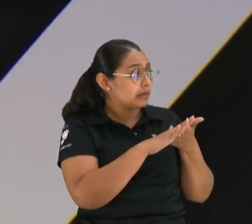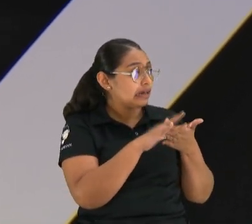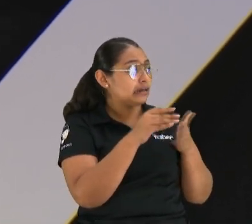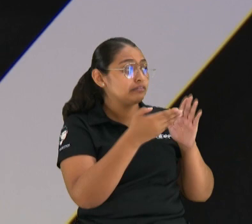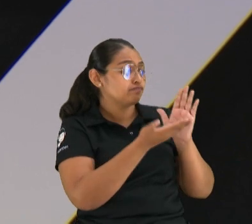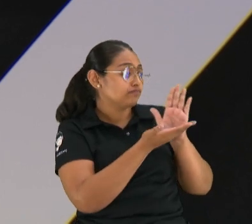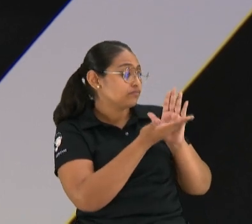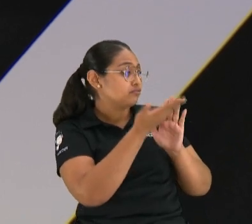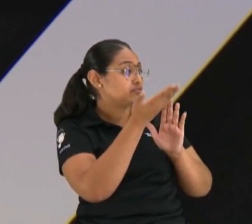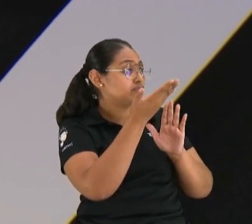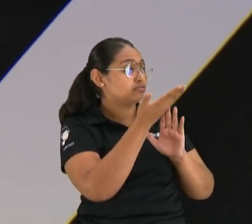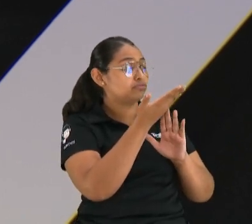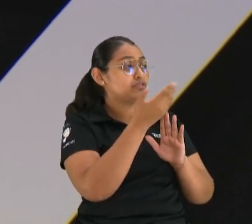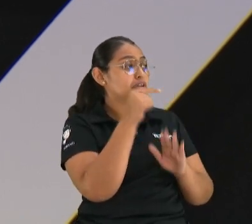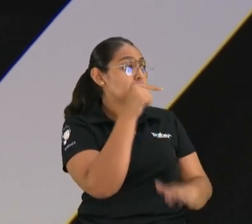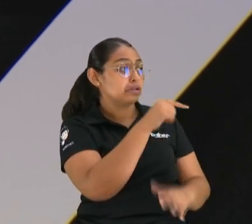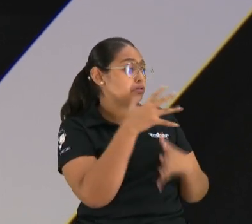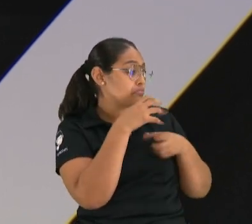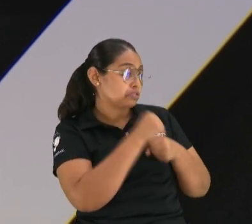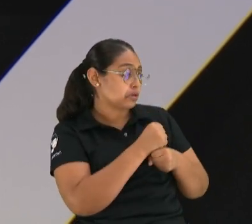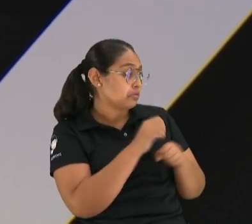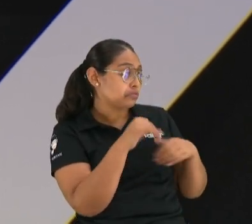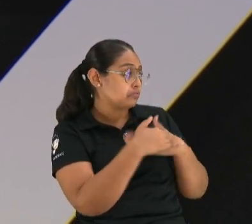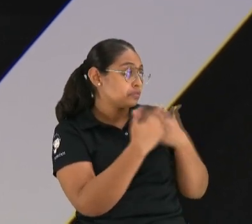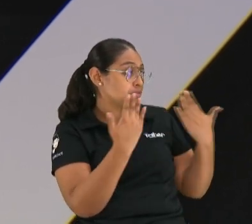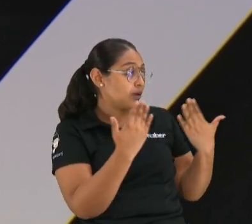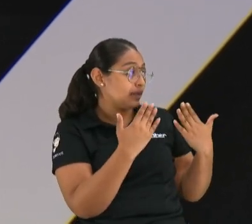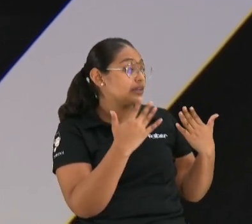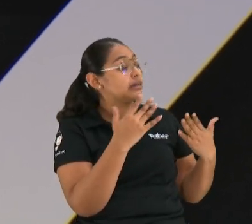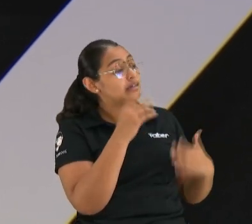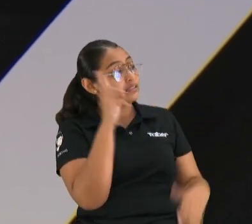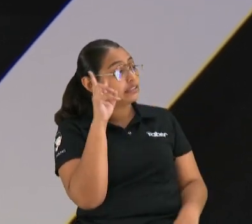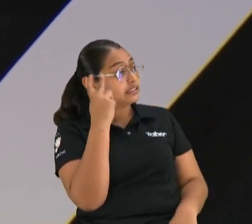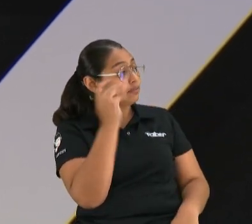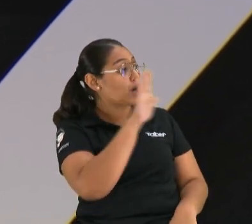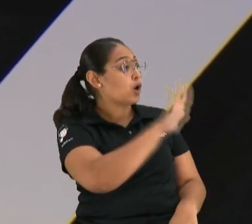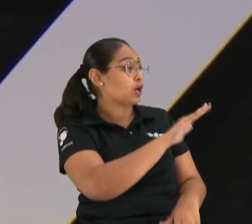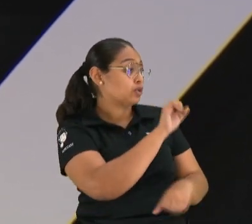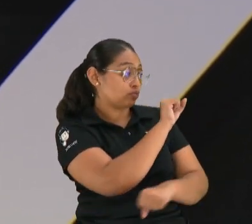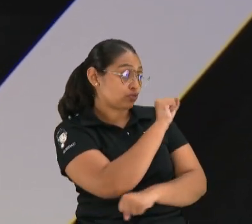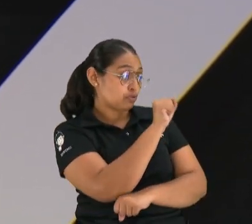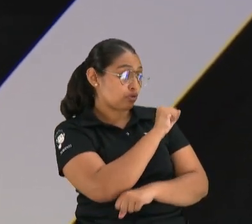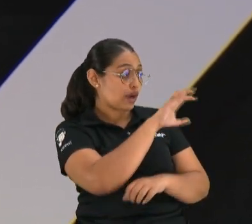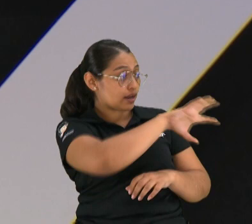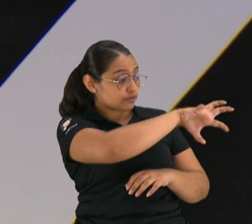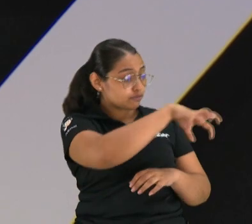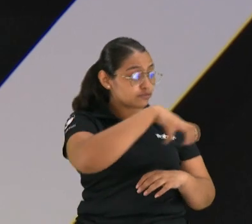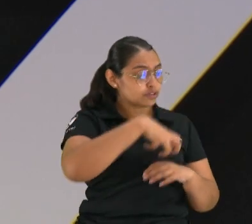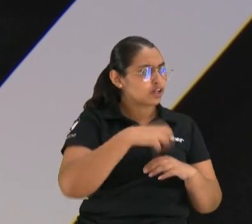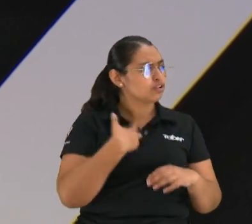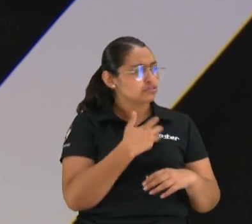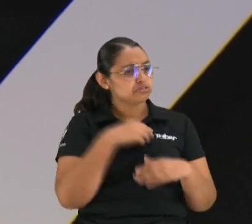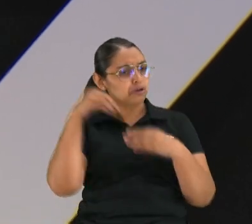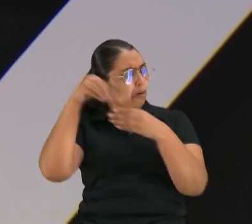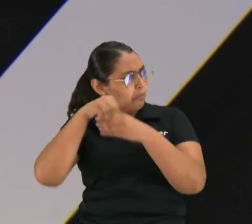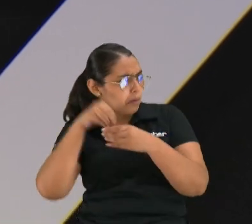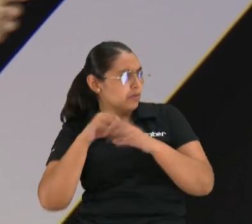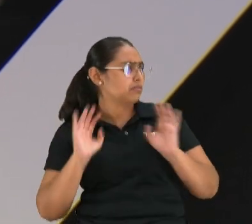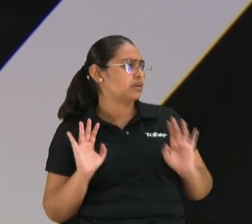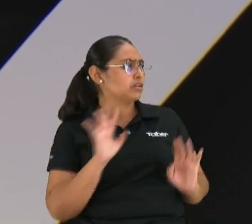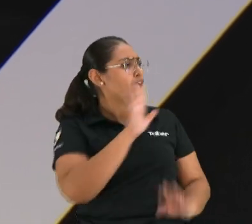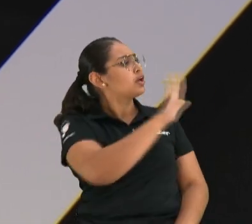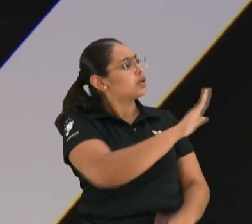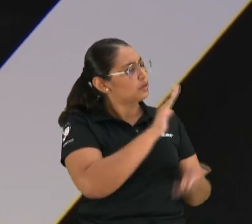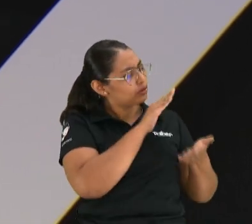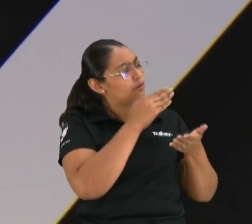de intereses y no tienes aseguranza Así que venga nos vamos a llevar tu carro lo vamos a poner en este garaje Ahí lo vamos a tener y vas a